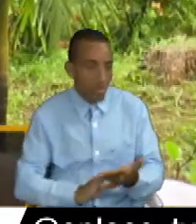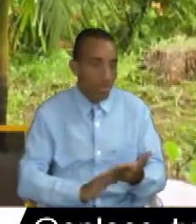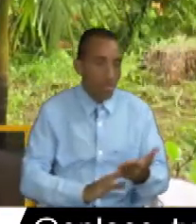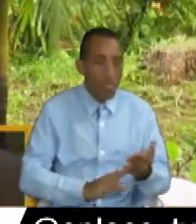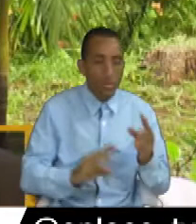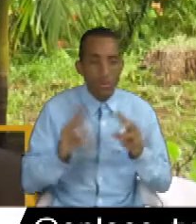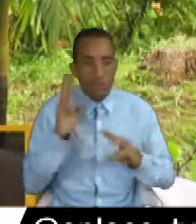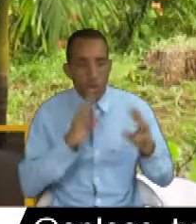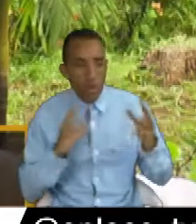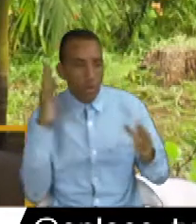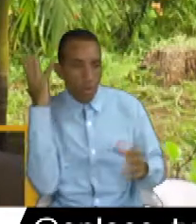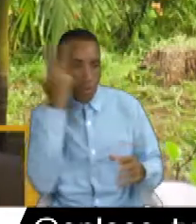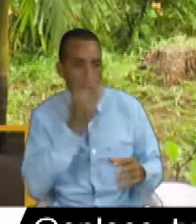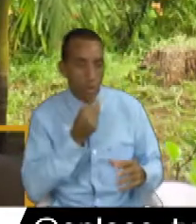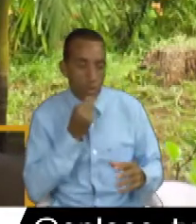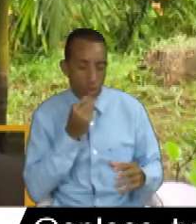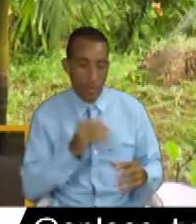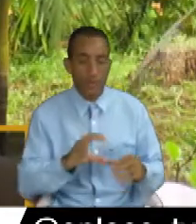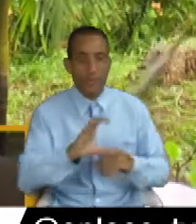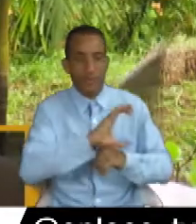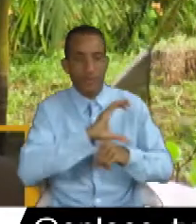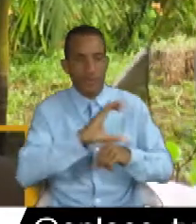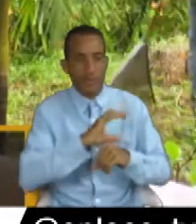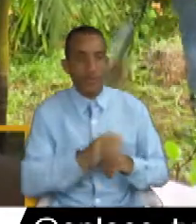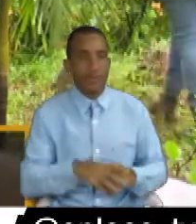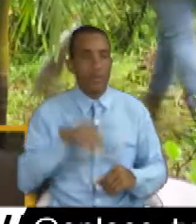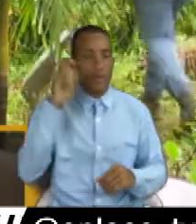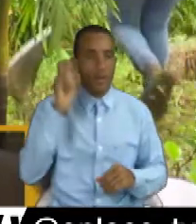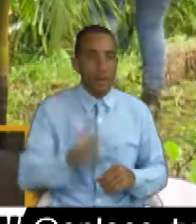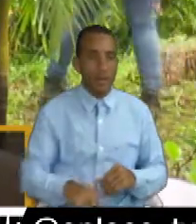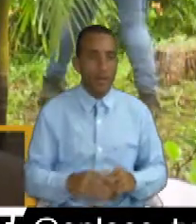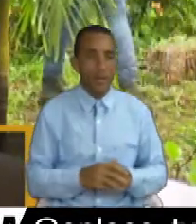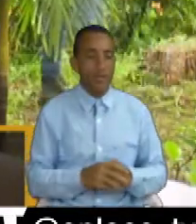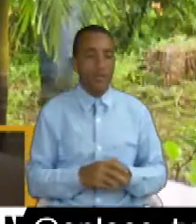ciudad y que debemos actuar en pro